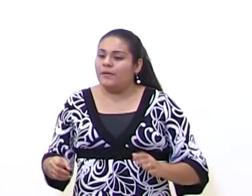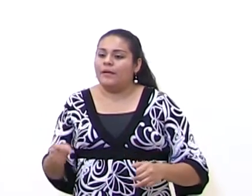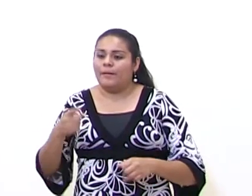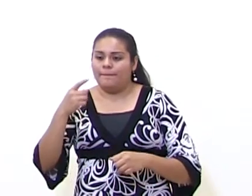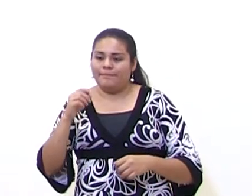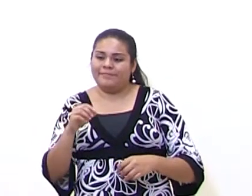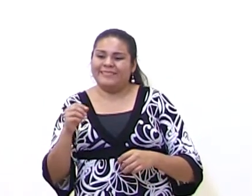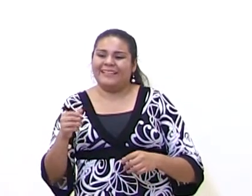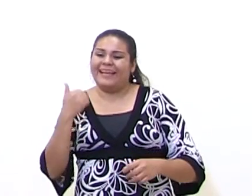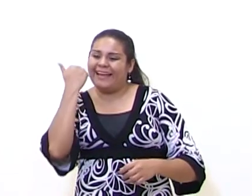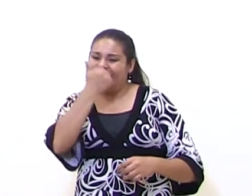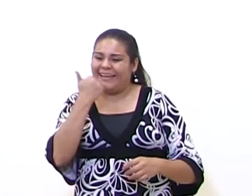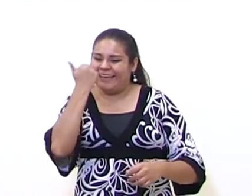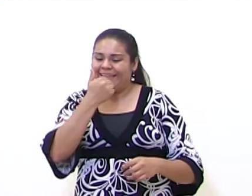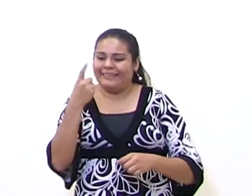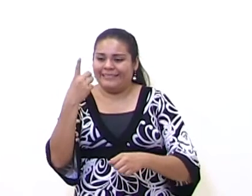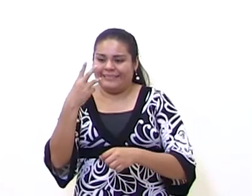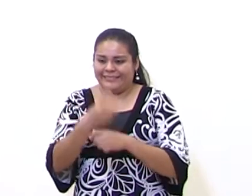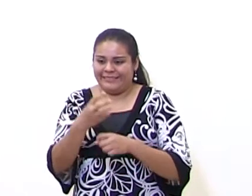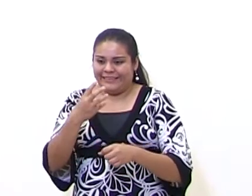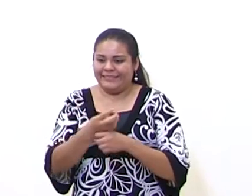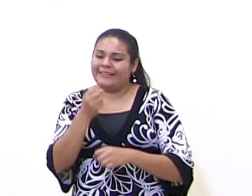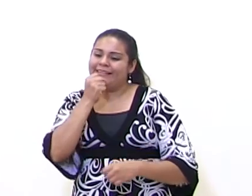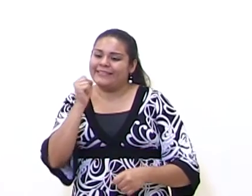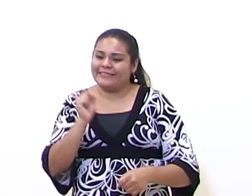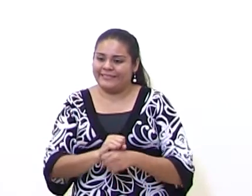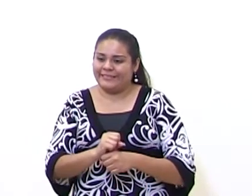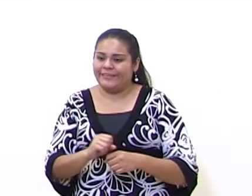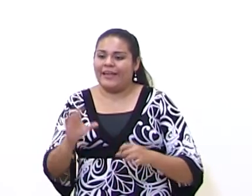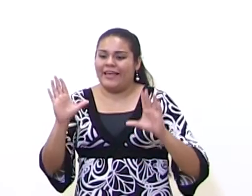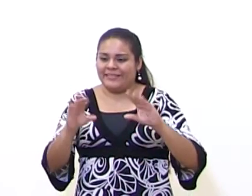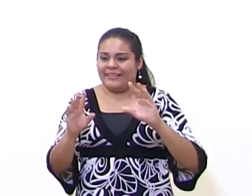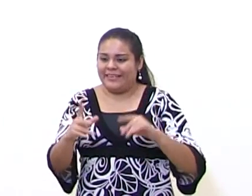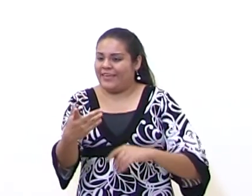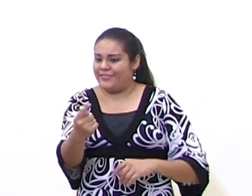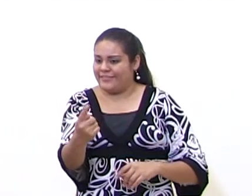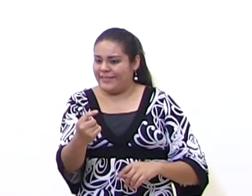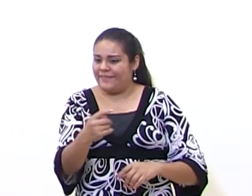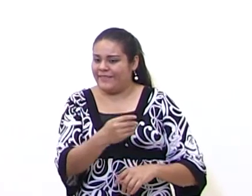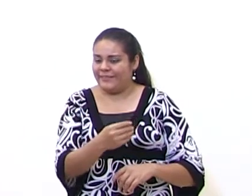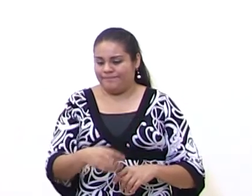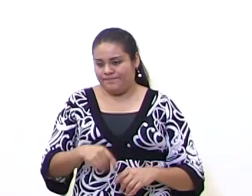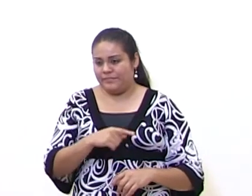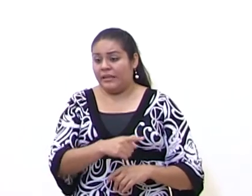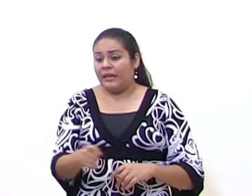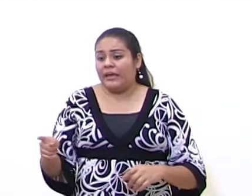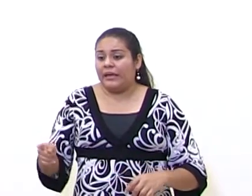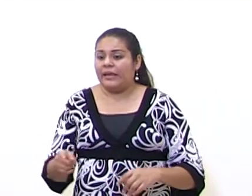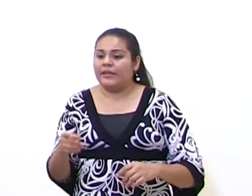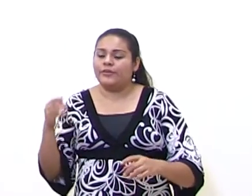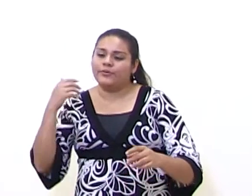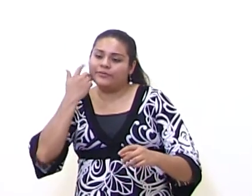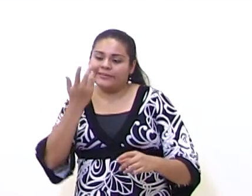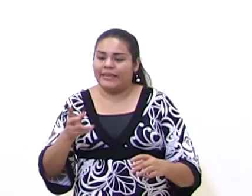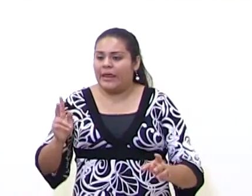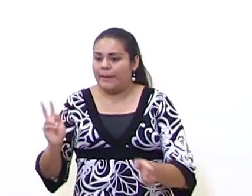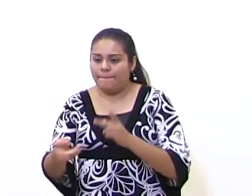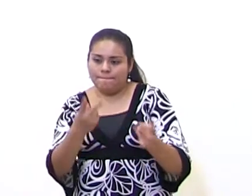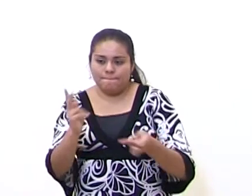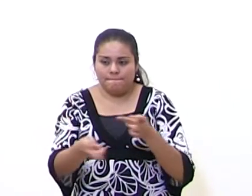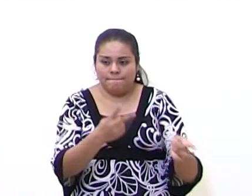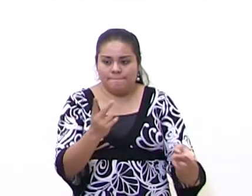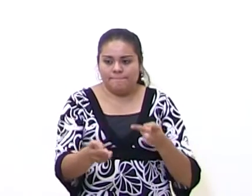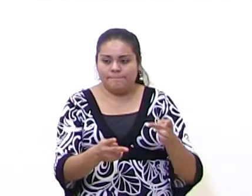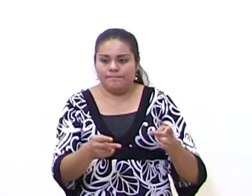tercero de secundaria, es decir, ustedes de Educando TV, estamos aplicando una encuesta sobre la compra